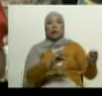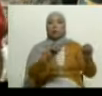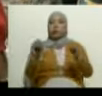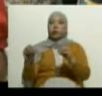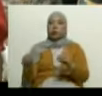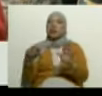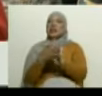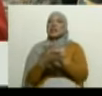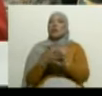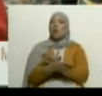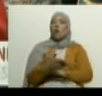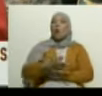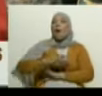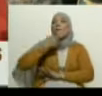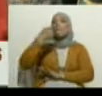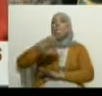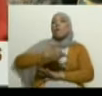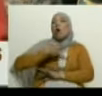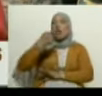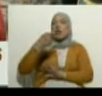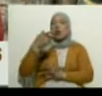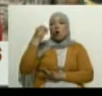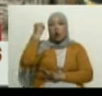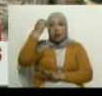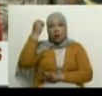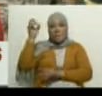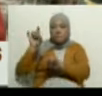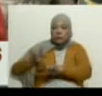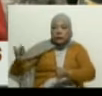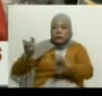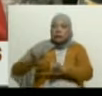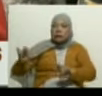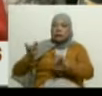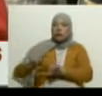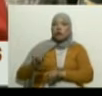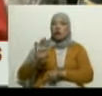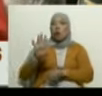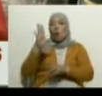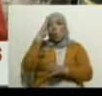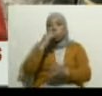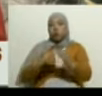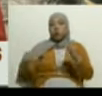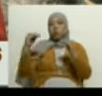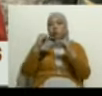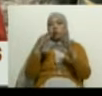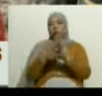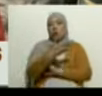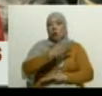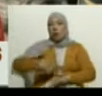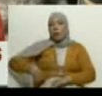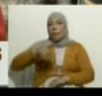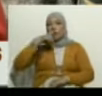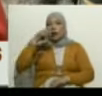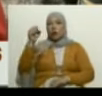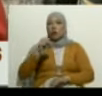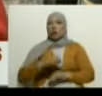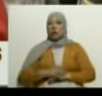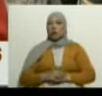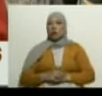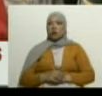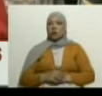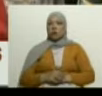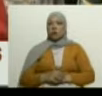contenido político, entendiendo y proyectando lo que son los 5 consensos que orientó nuestro presidente obrero Nicolás Maduro, como